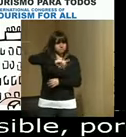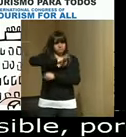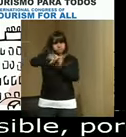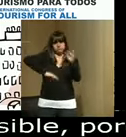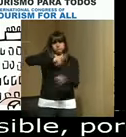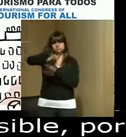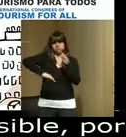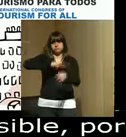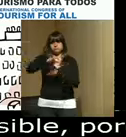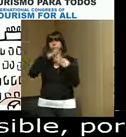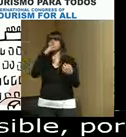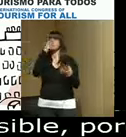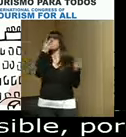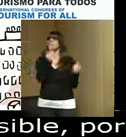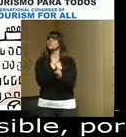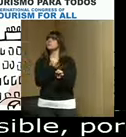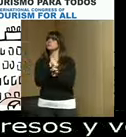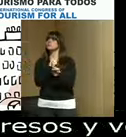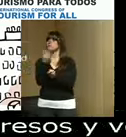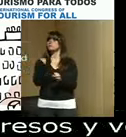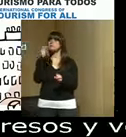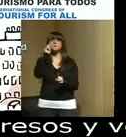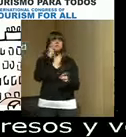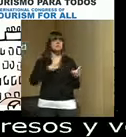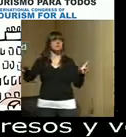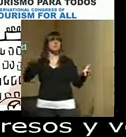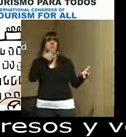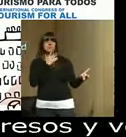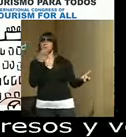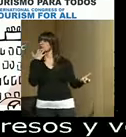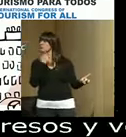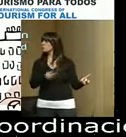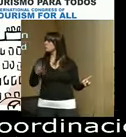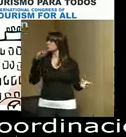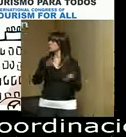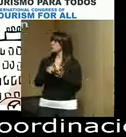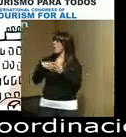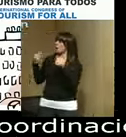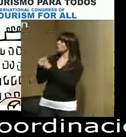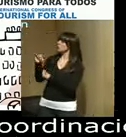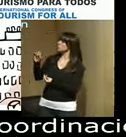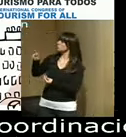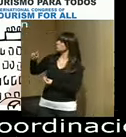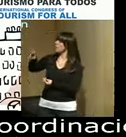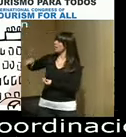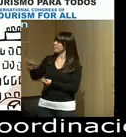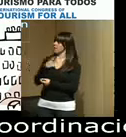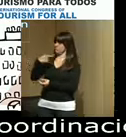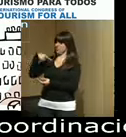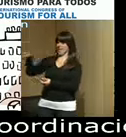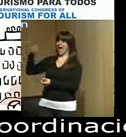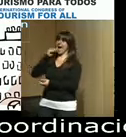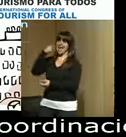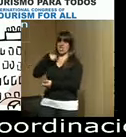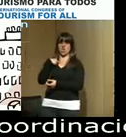temas, pero muchas veces los tenemos tan cerca que ni los conocemos, ¿no? Como puede ser el tema que yo hablaba antes con Yolanda, ¿no? Que está en Jaén, yo estoy en Málaga y no nos conocíamos, ¿no?